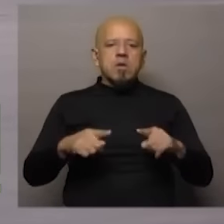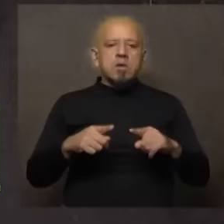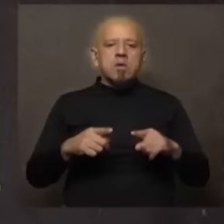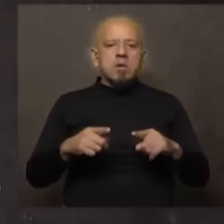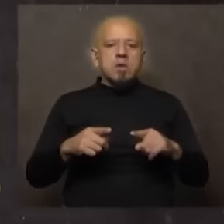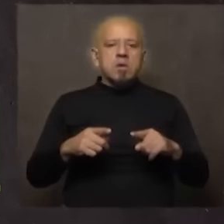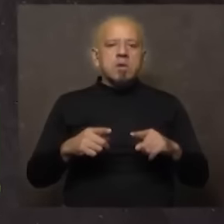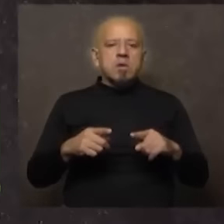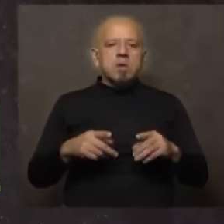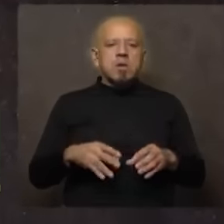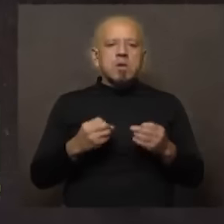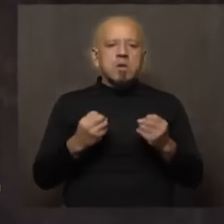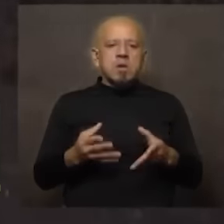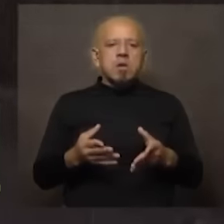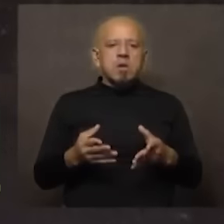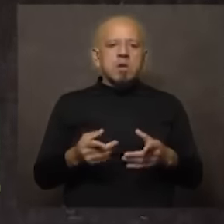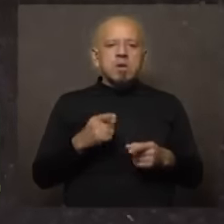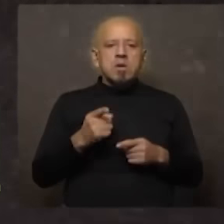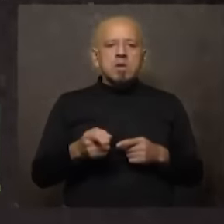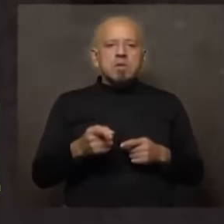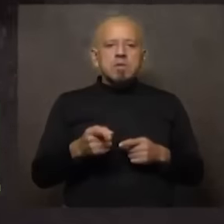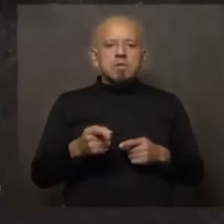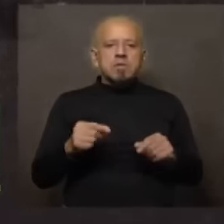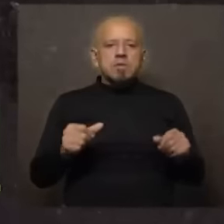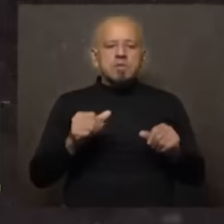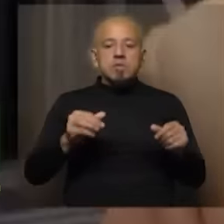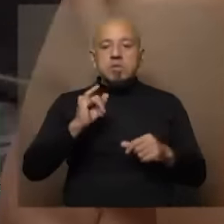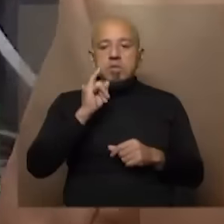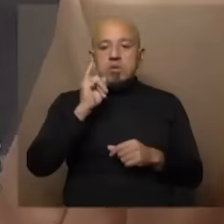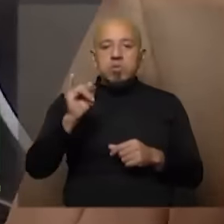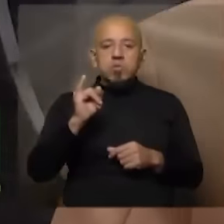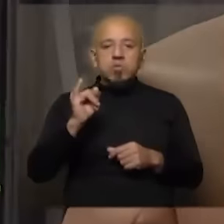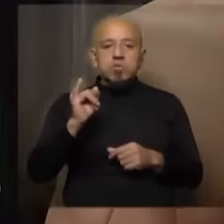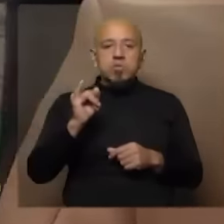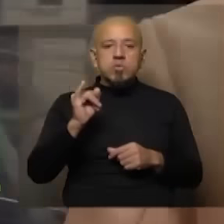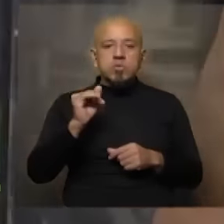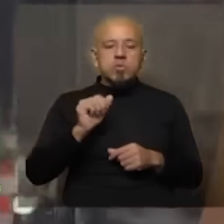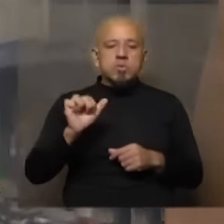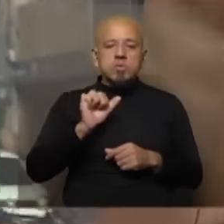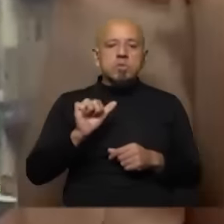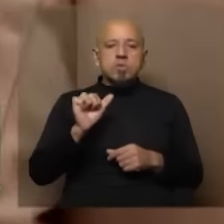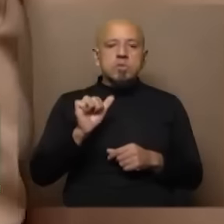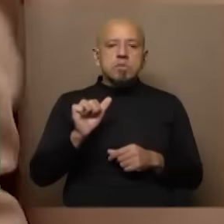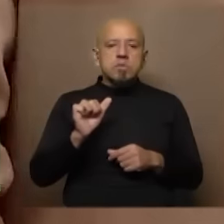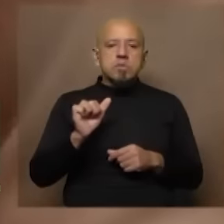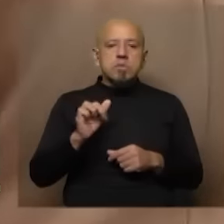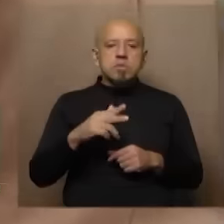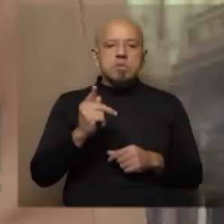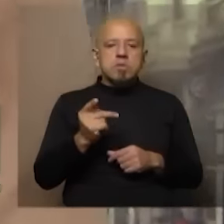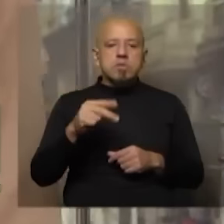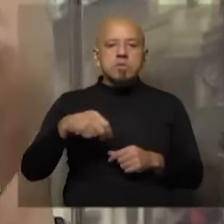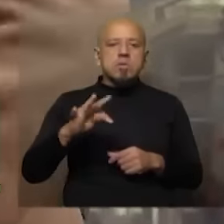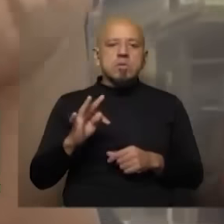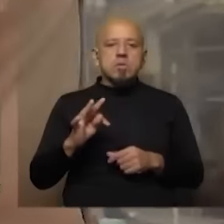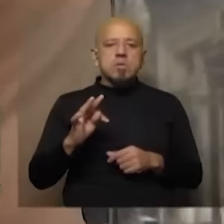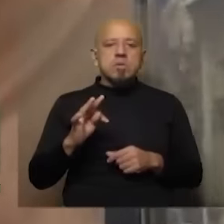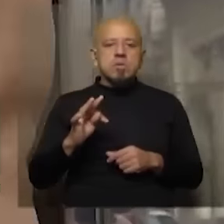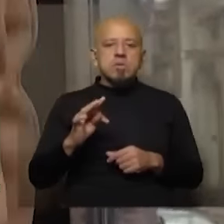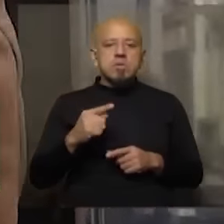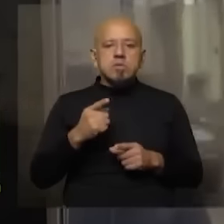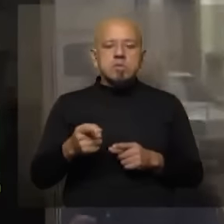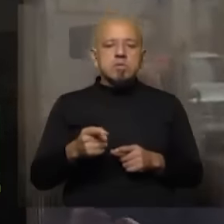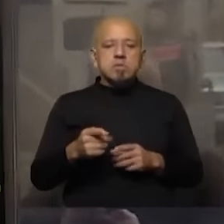decía porque fueron quienes hicieron la denuncia por la empresa belga Catunasi. Esto era lo que decía el chat,